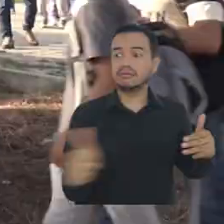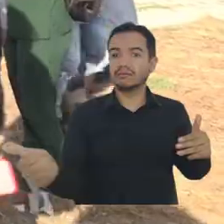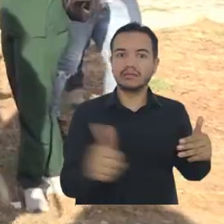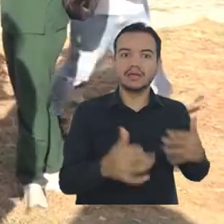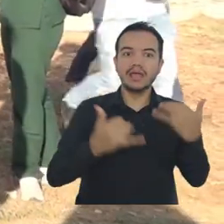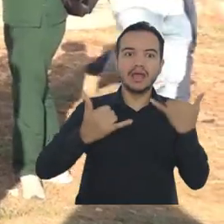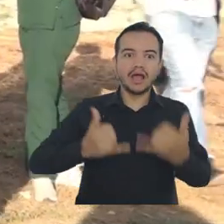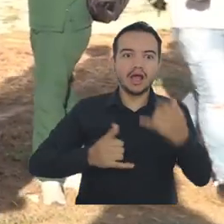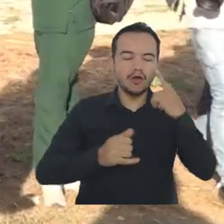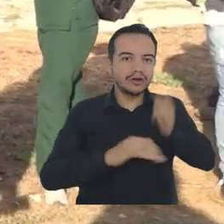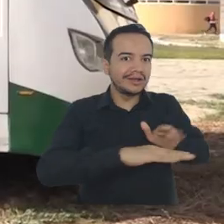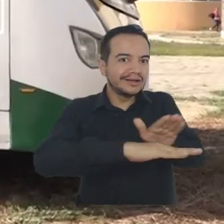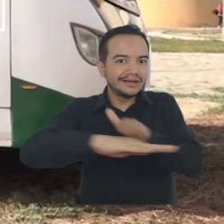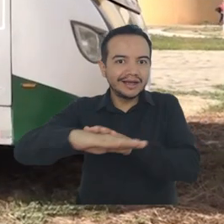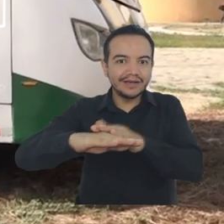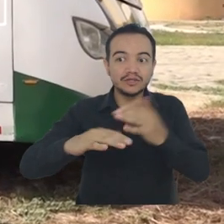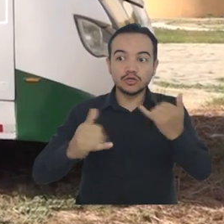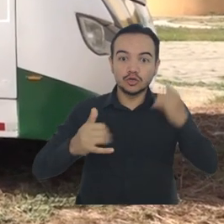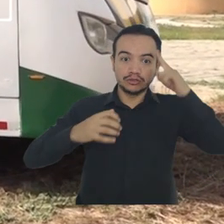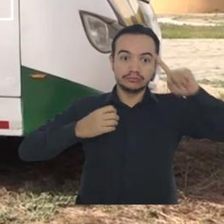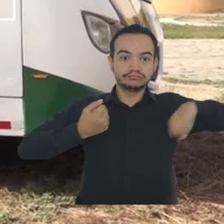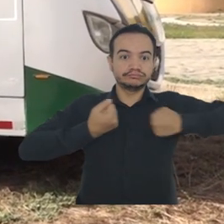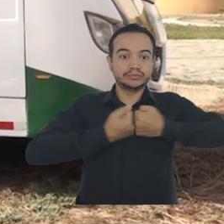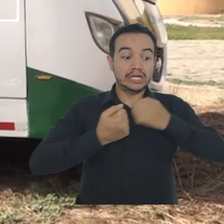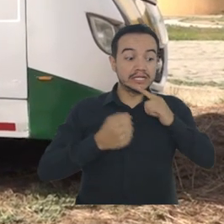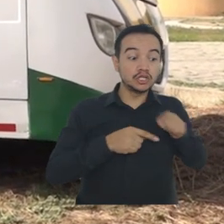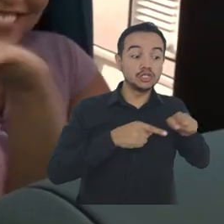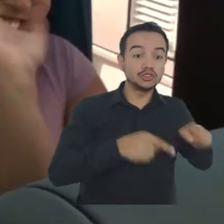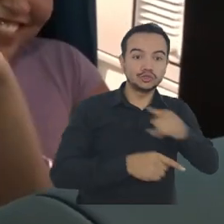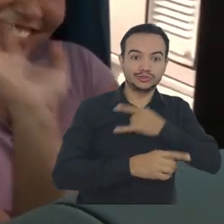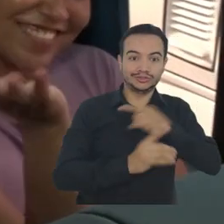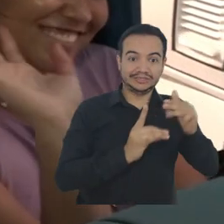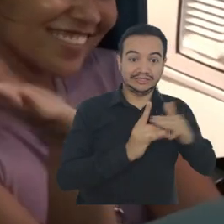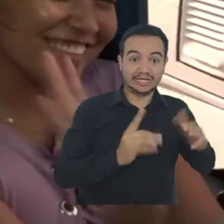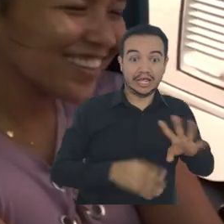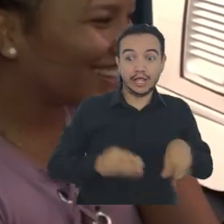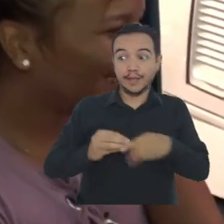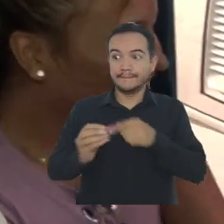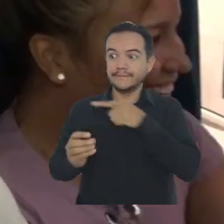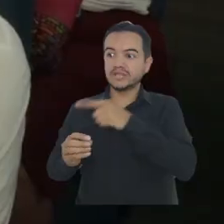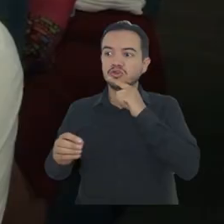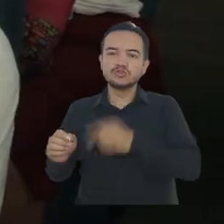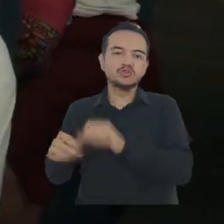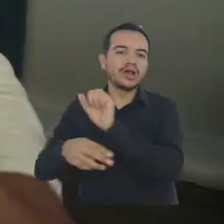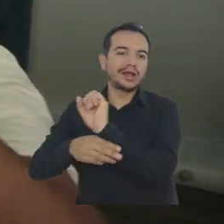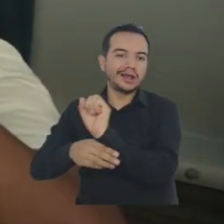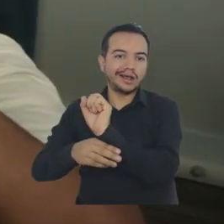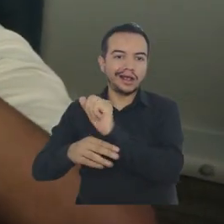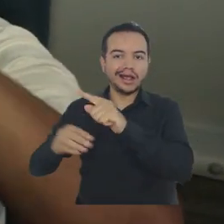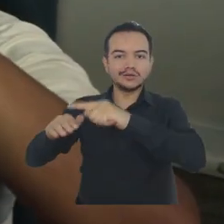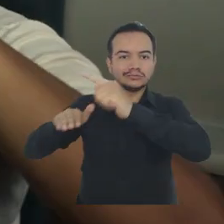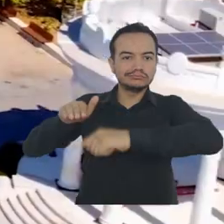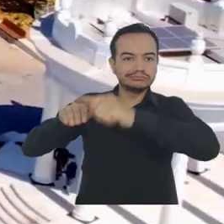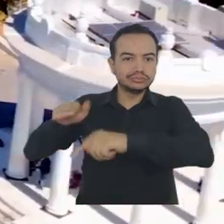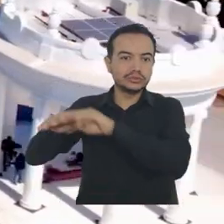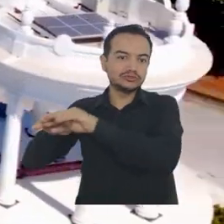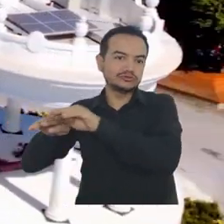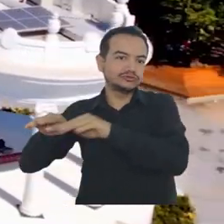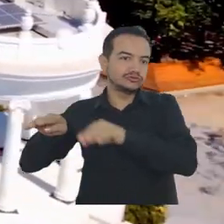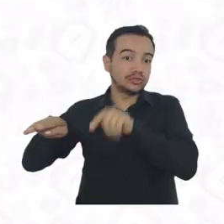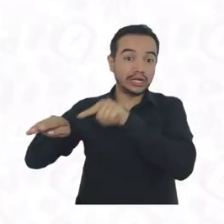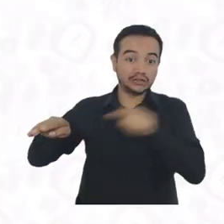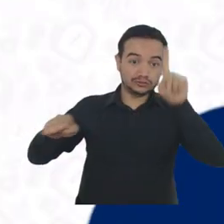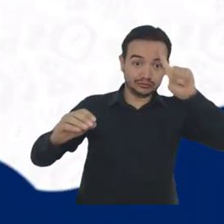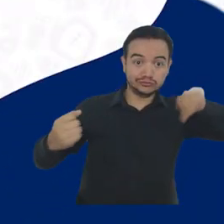noticia del acuerdo con la empresa Transporte Sensación, el cual beneficiará también a quienes realizan sus prácticas en centros de salud del